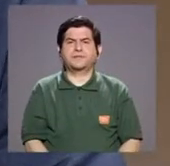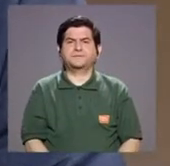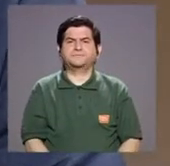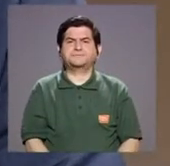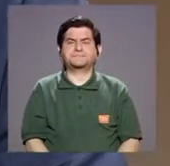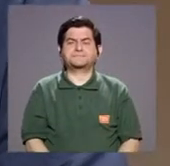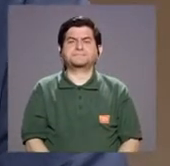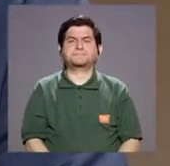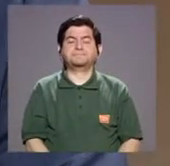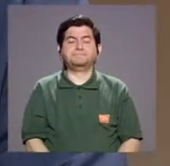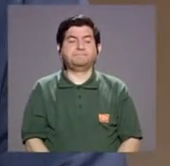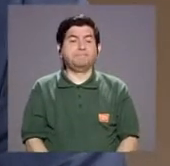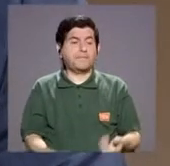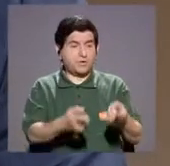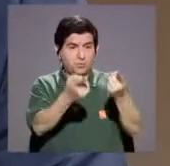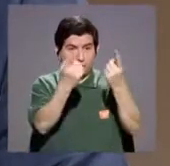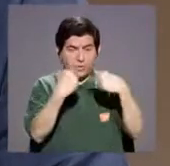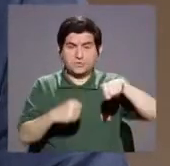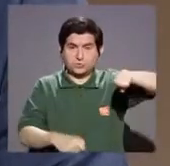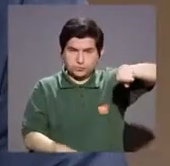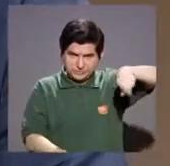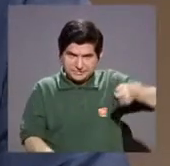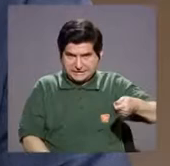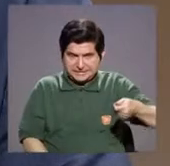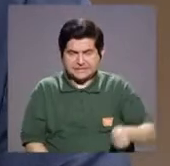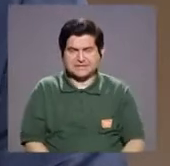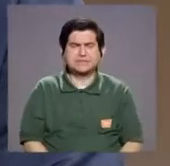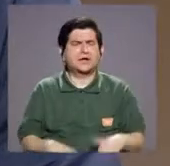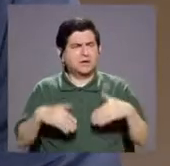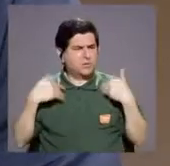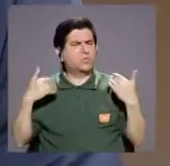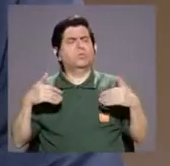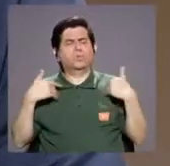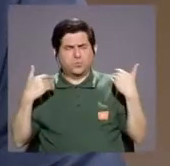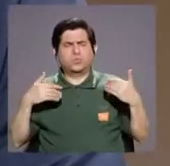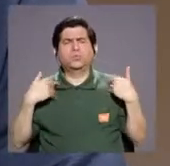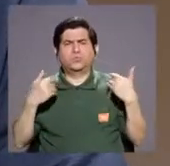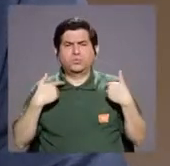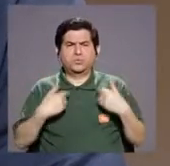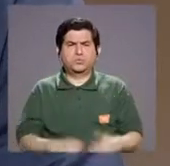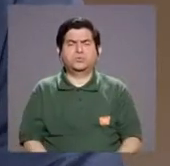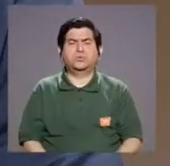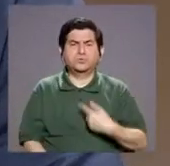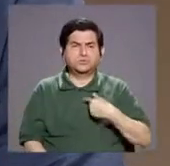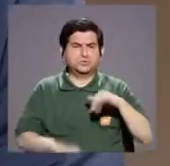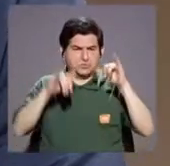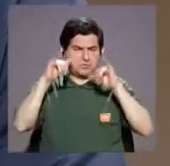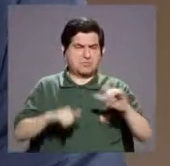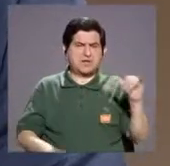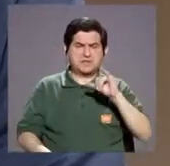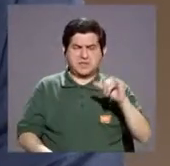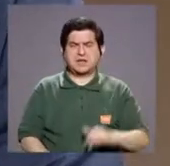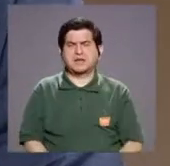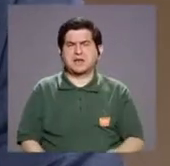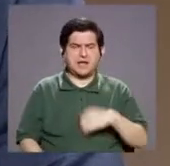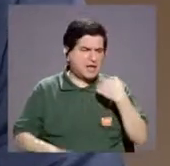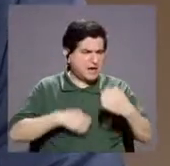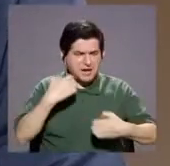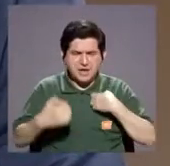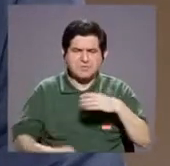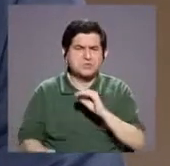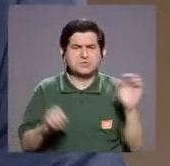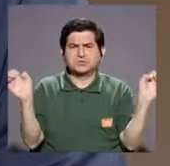la llegada al canal ha sido una gran alegría para mí conservo el mismo entusiasmo la misma energía y